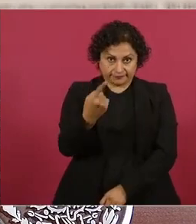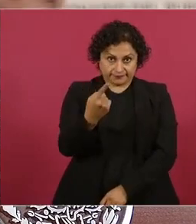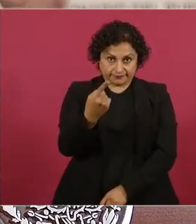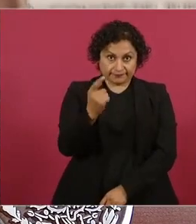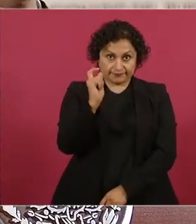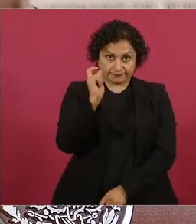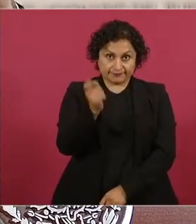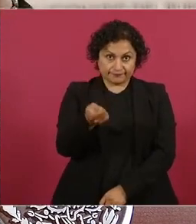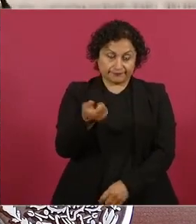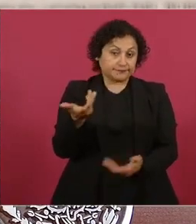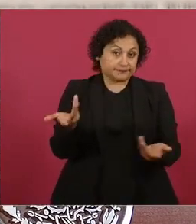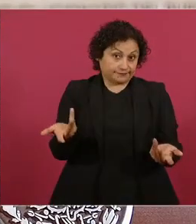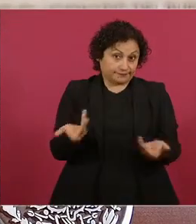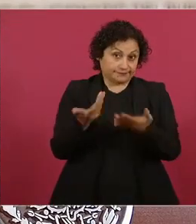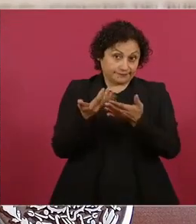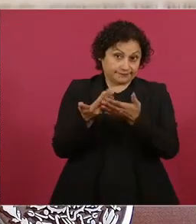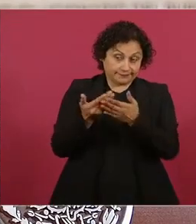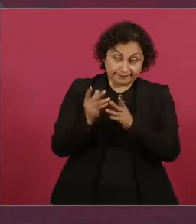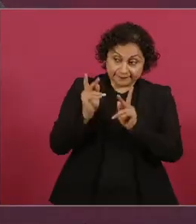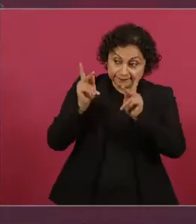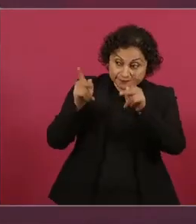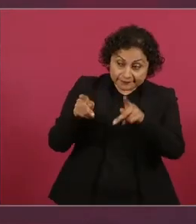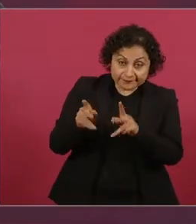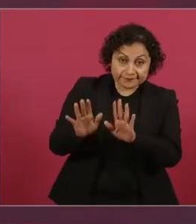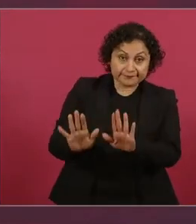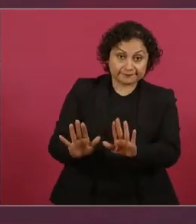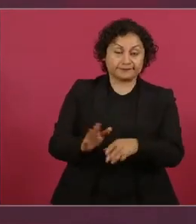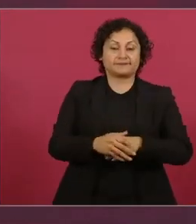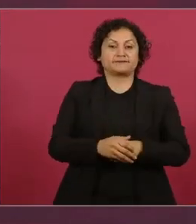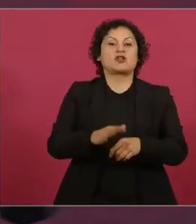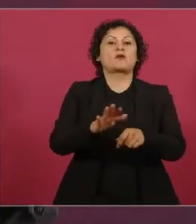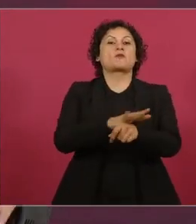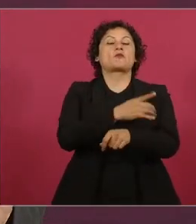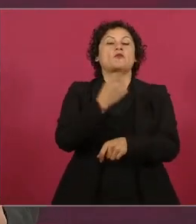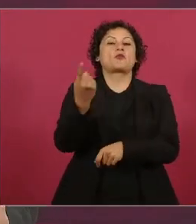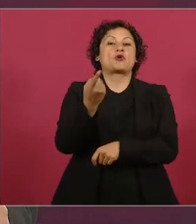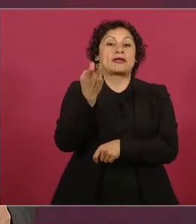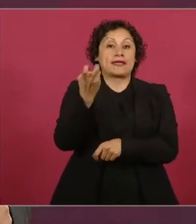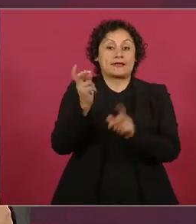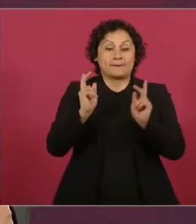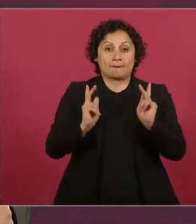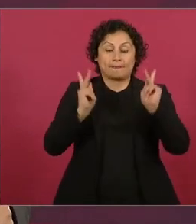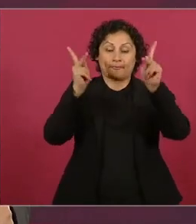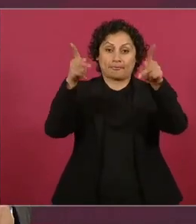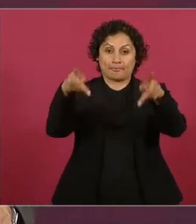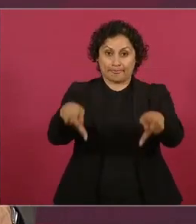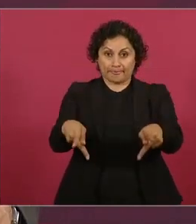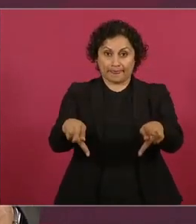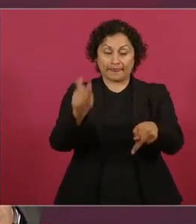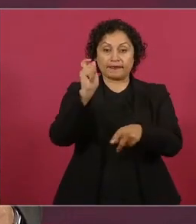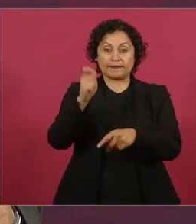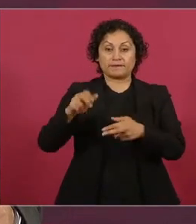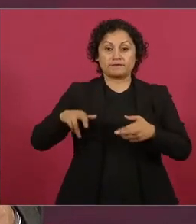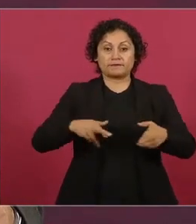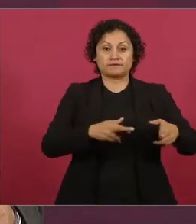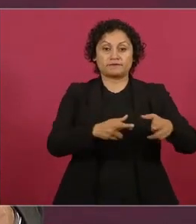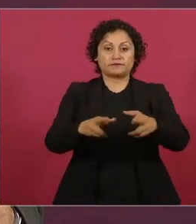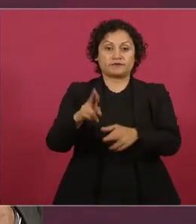de qué depende, porque es el puente del río Sumacinta.